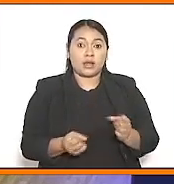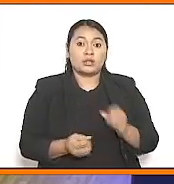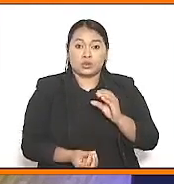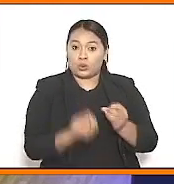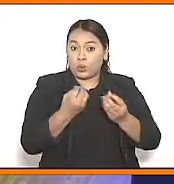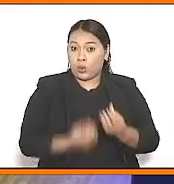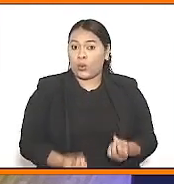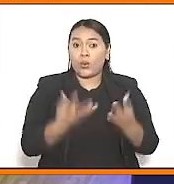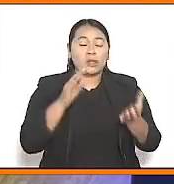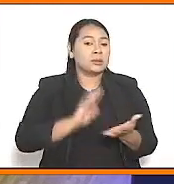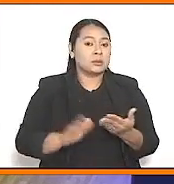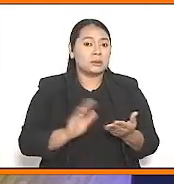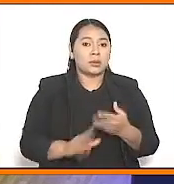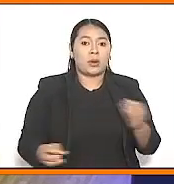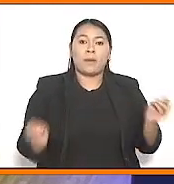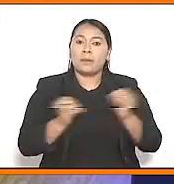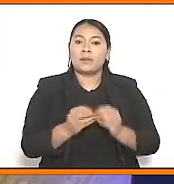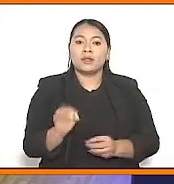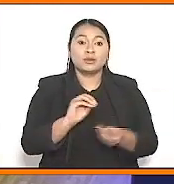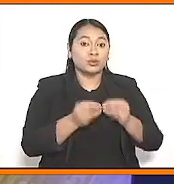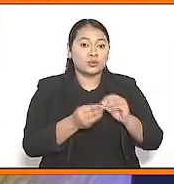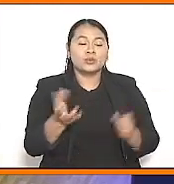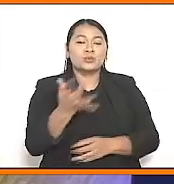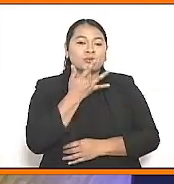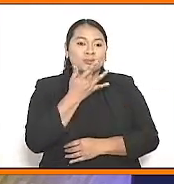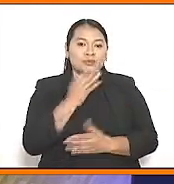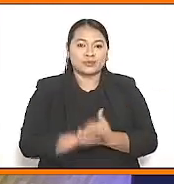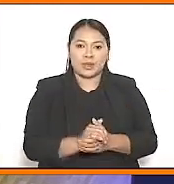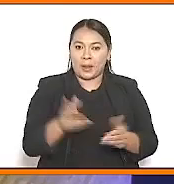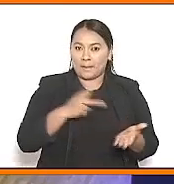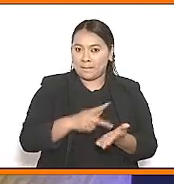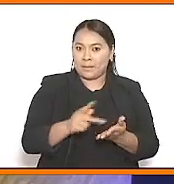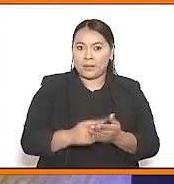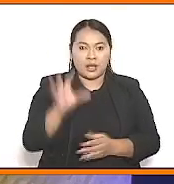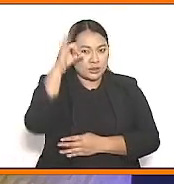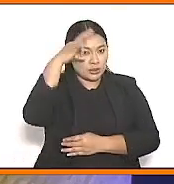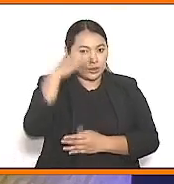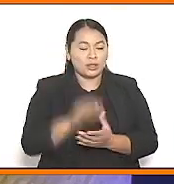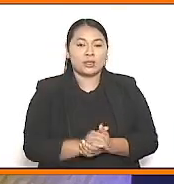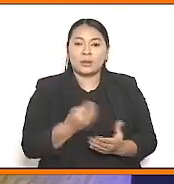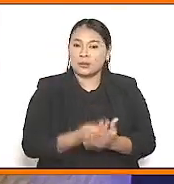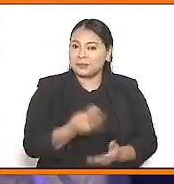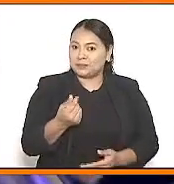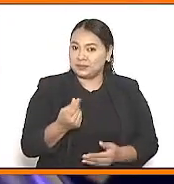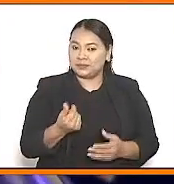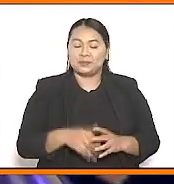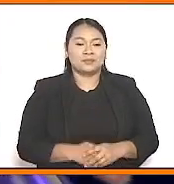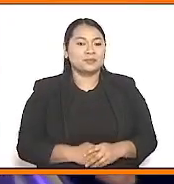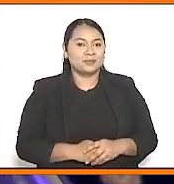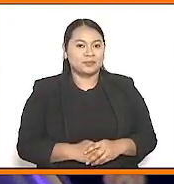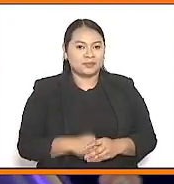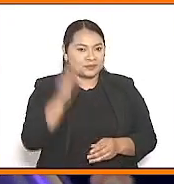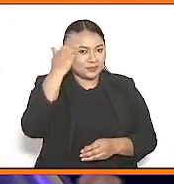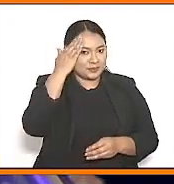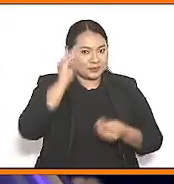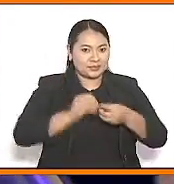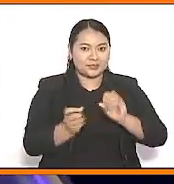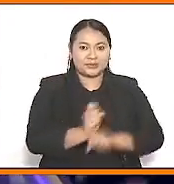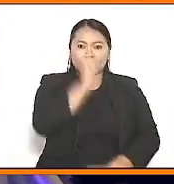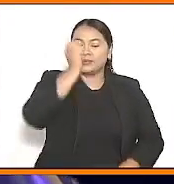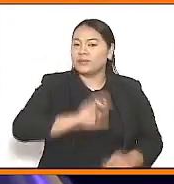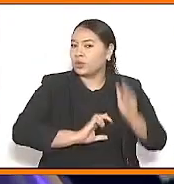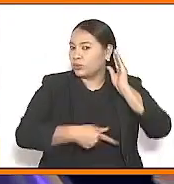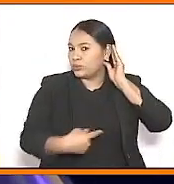a jugar. Podrás cancelar por Tigo Money y así de fácil estarás ganando dinerito por mensajito. Viene tu primer dígito para